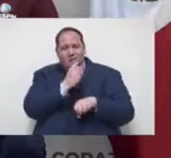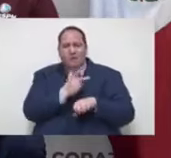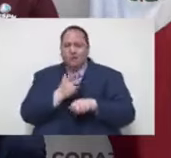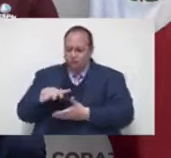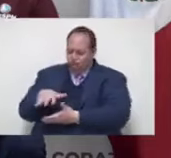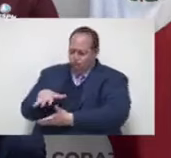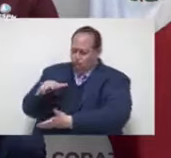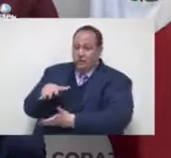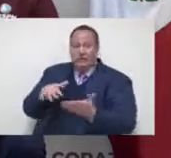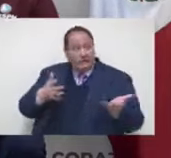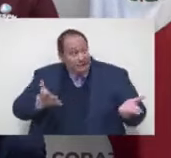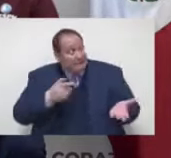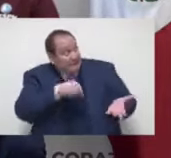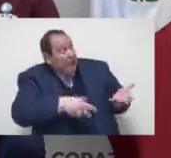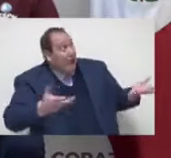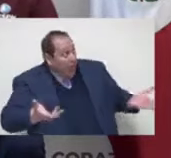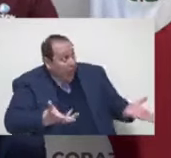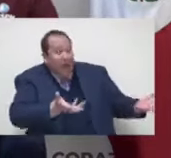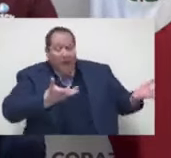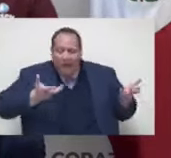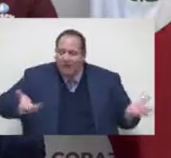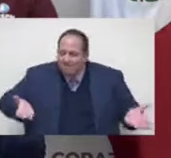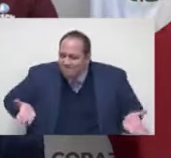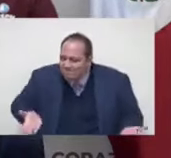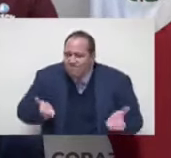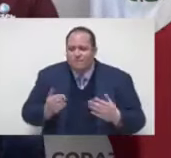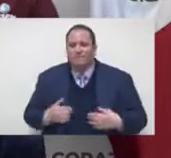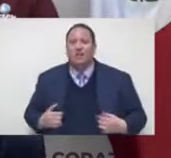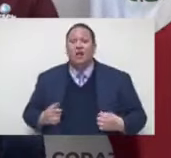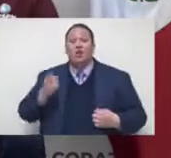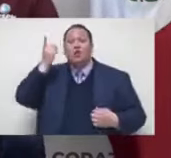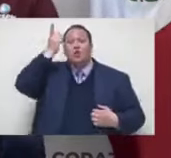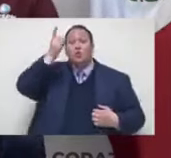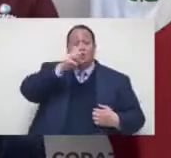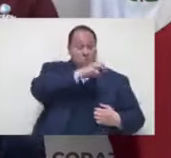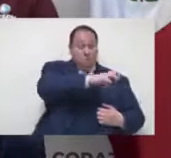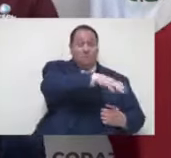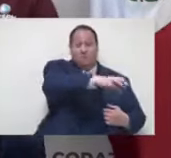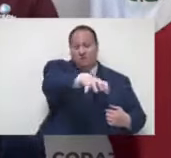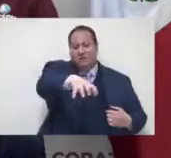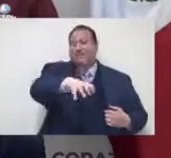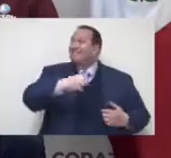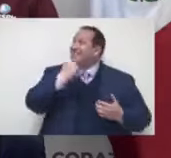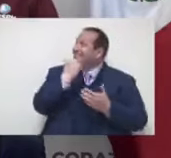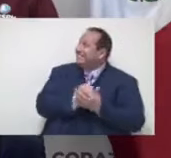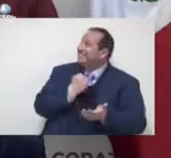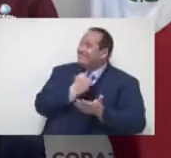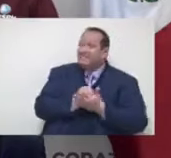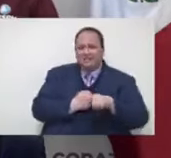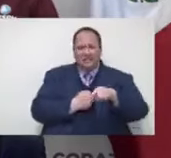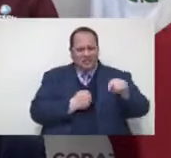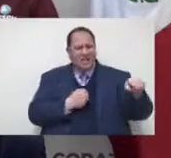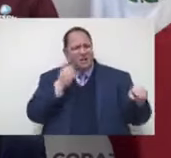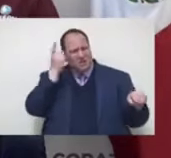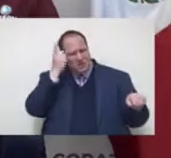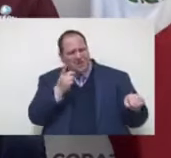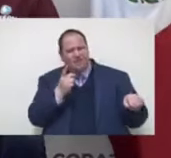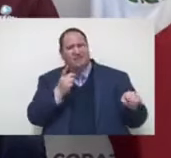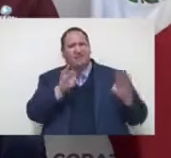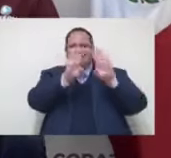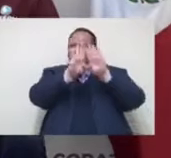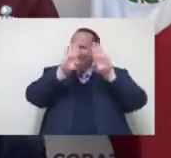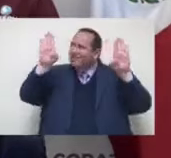fideicomiso que ha estado empujando las obras, haciendo que las propietarios, ¿no? Inclusive presionando a los propietarios de manera particular a que